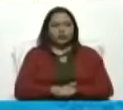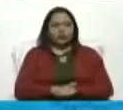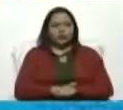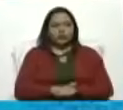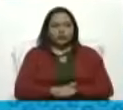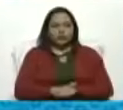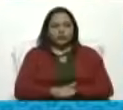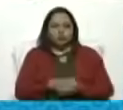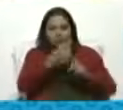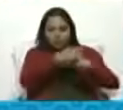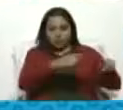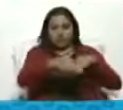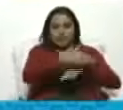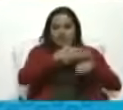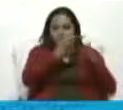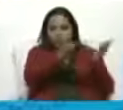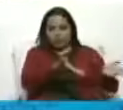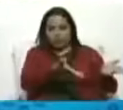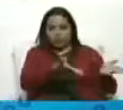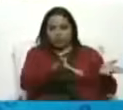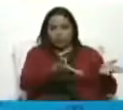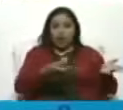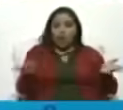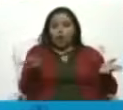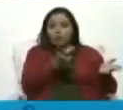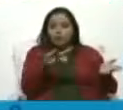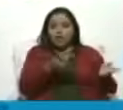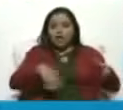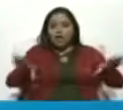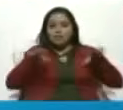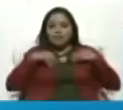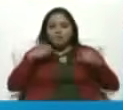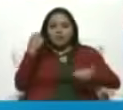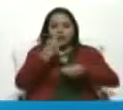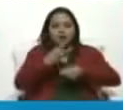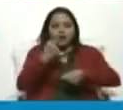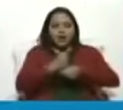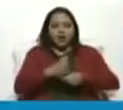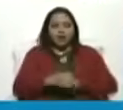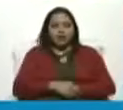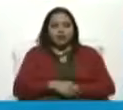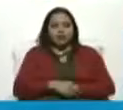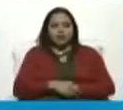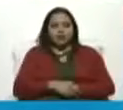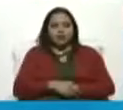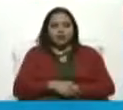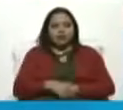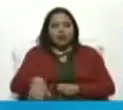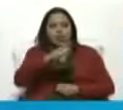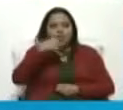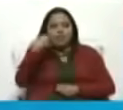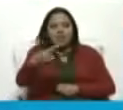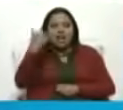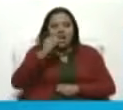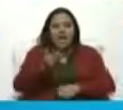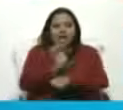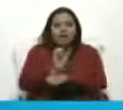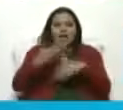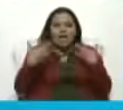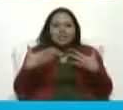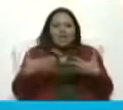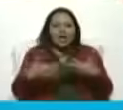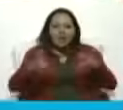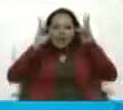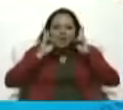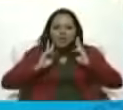Reverol, me cumplen la orden. Se me declaran en emergencia para